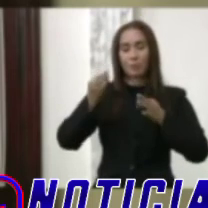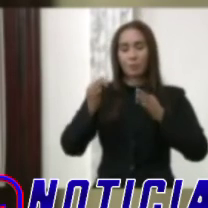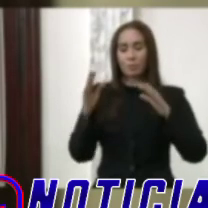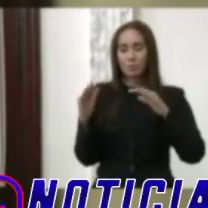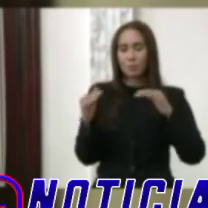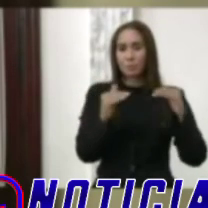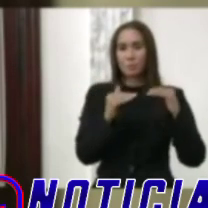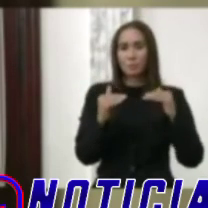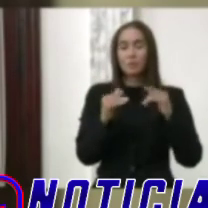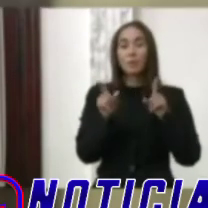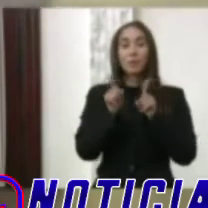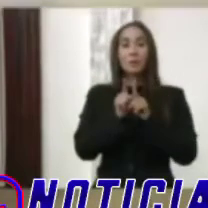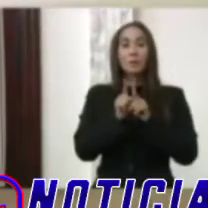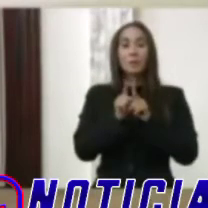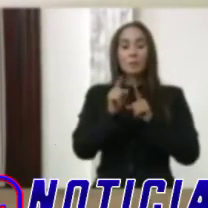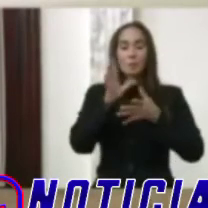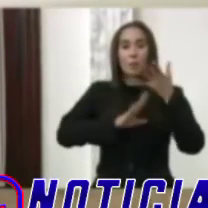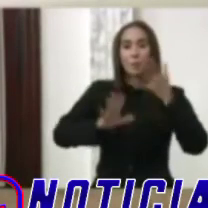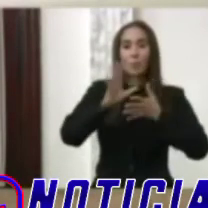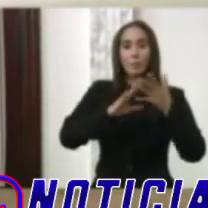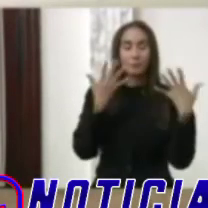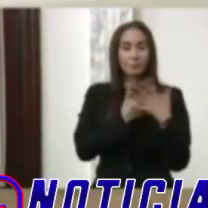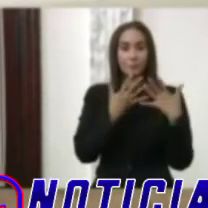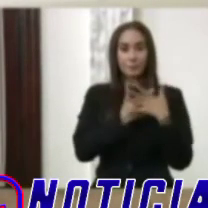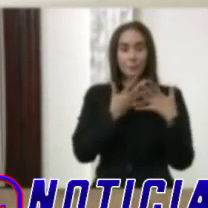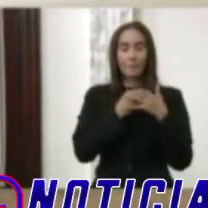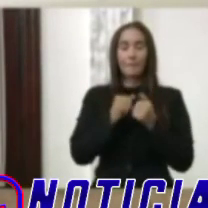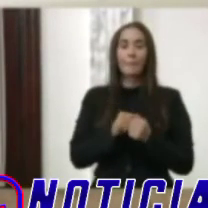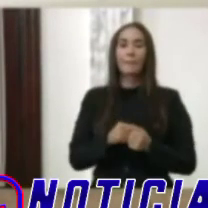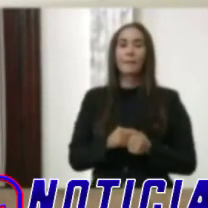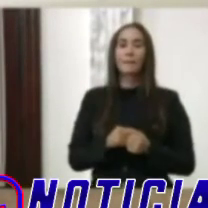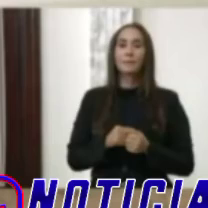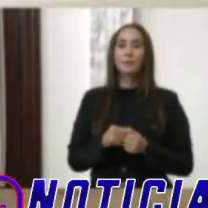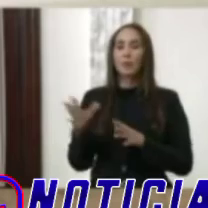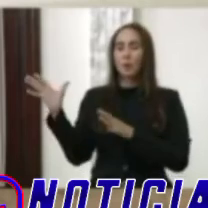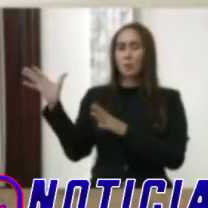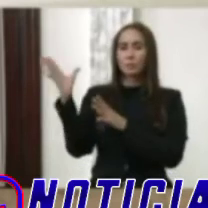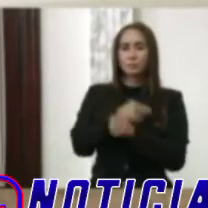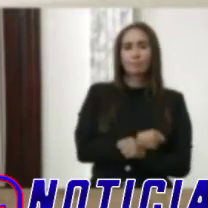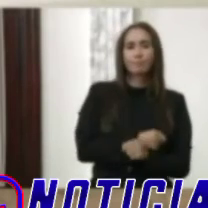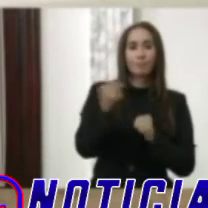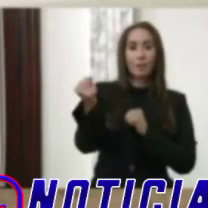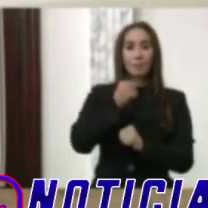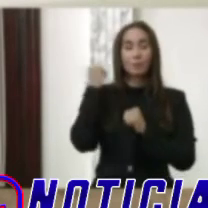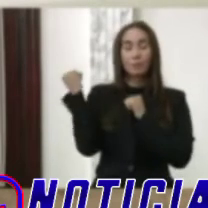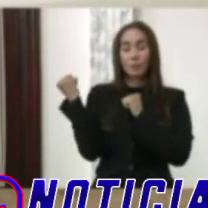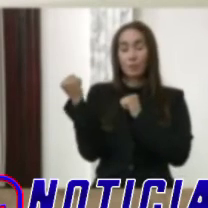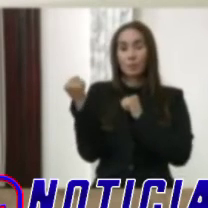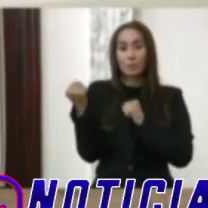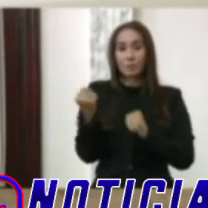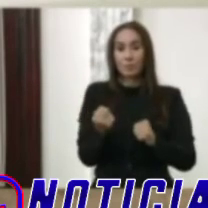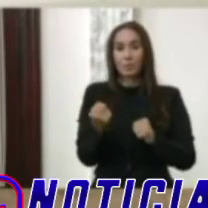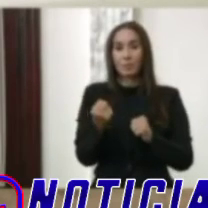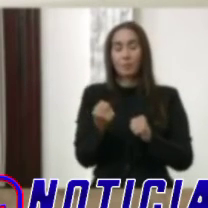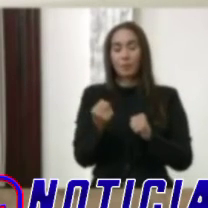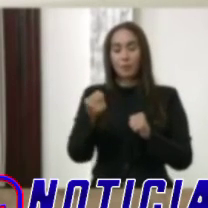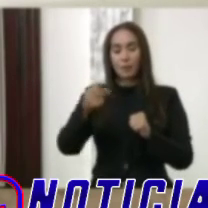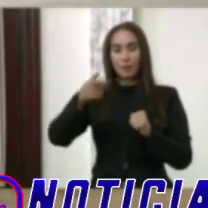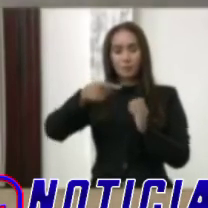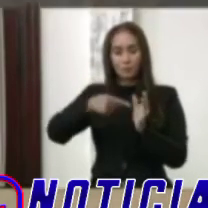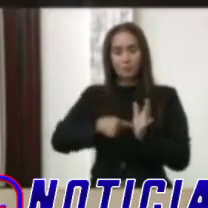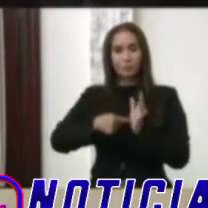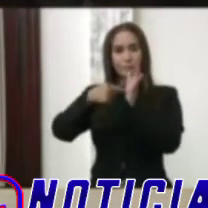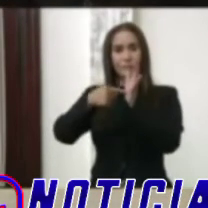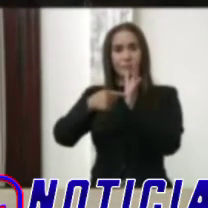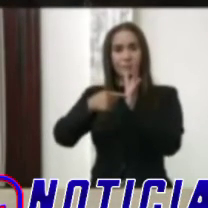el miedo. Los abusos de poder no son una característica exclusiva de regímenes autoritarios.